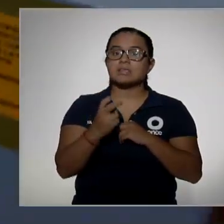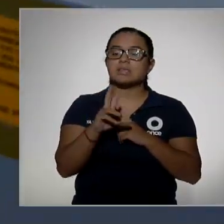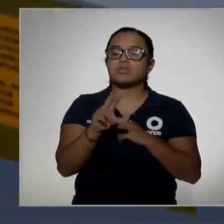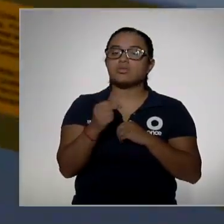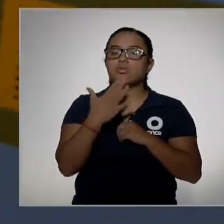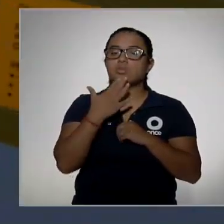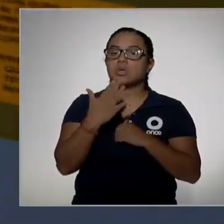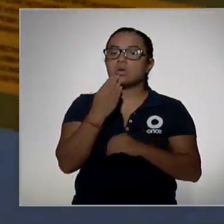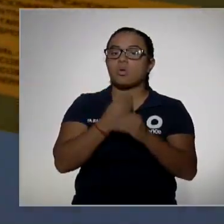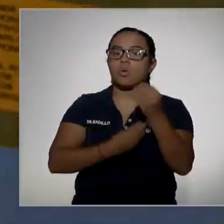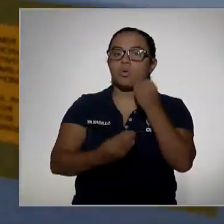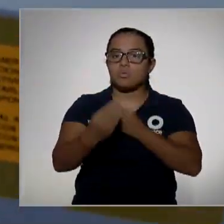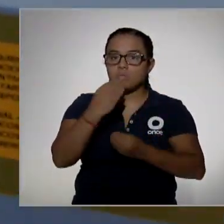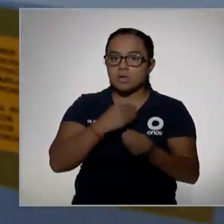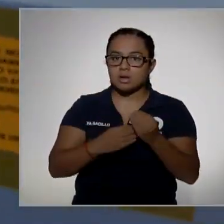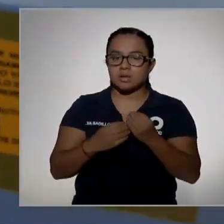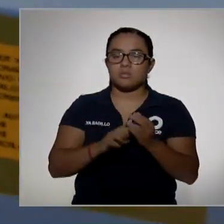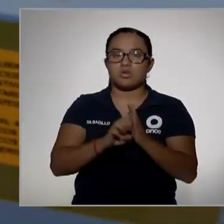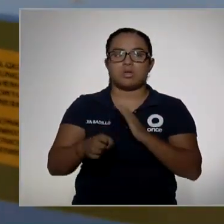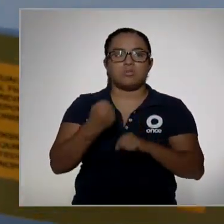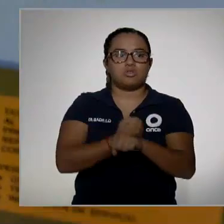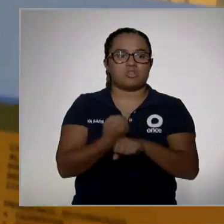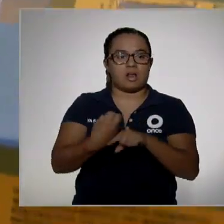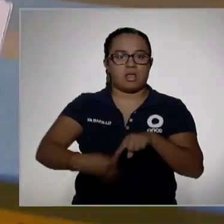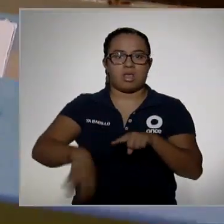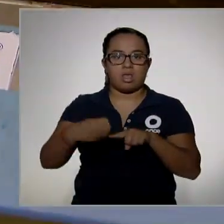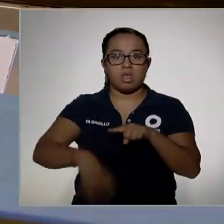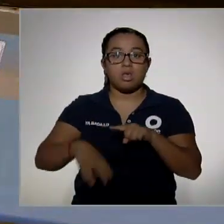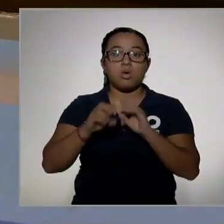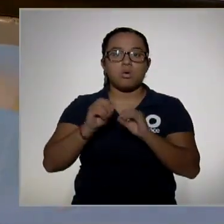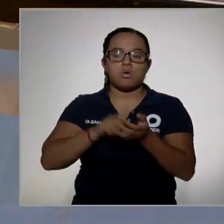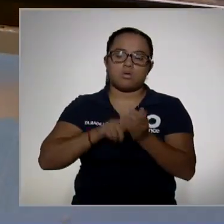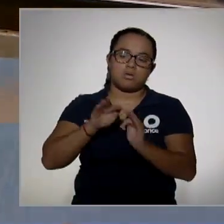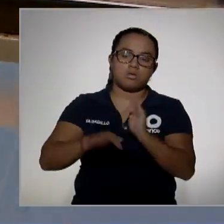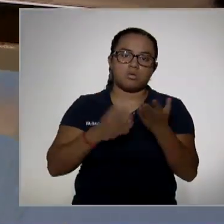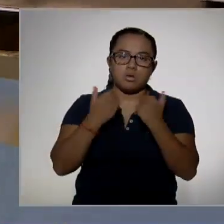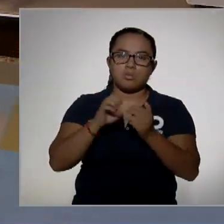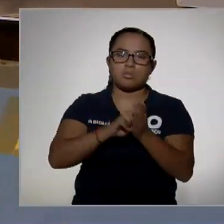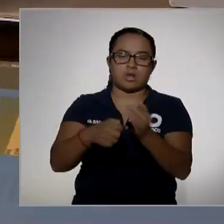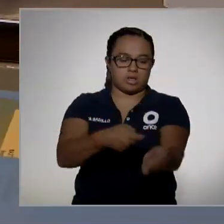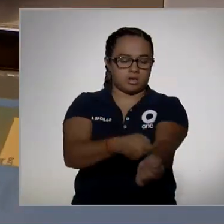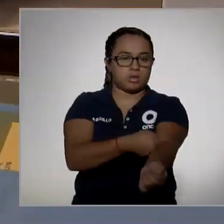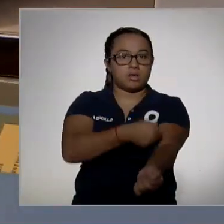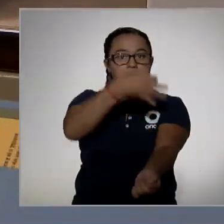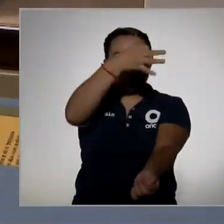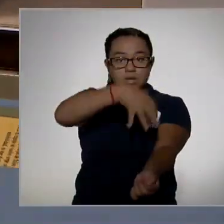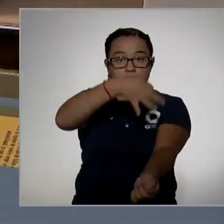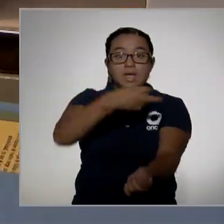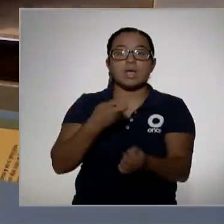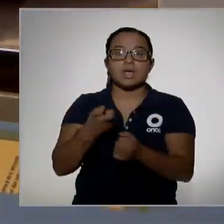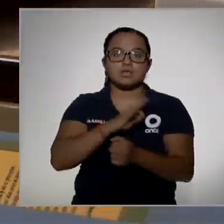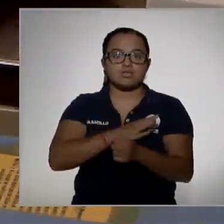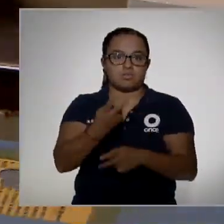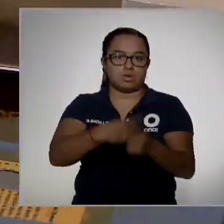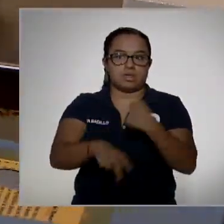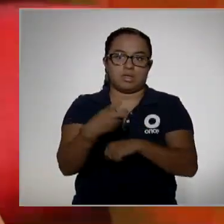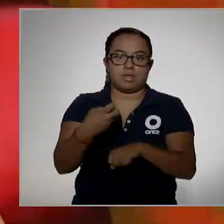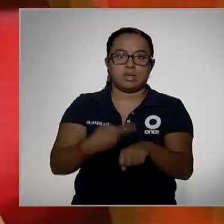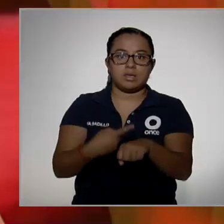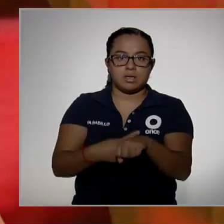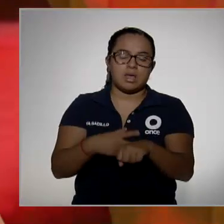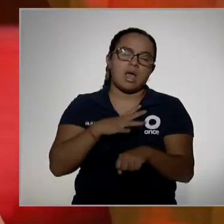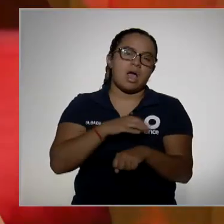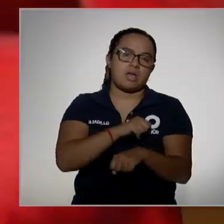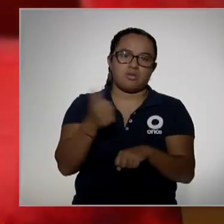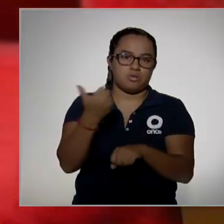adecuadamente alimentos de perder sangre o de tener algunos tratamientos como la quimioterapia nos pueden predisponer a estas enfermedades entre muchas